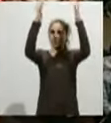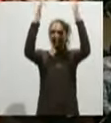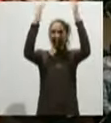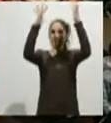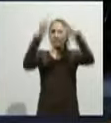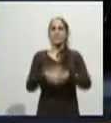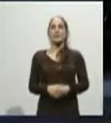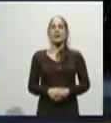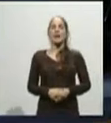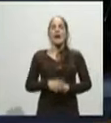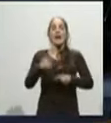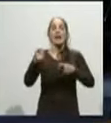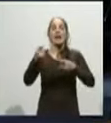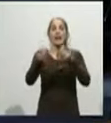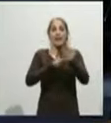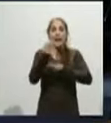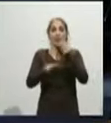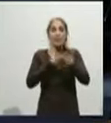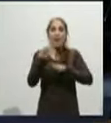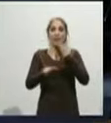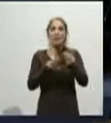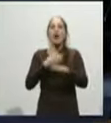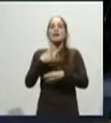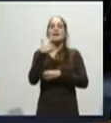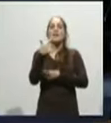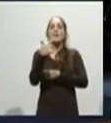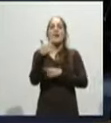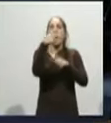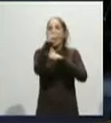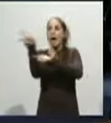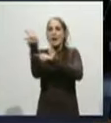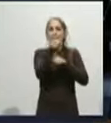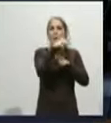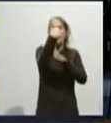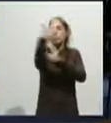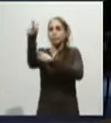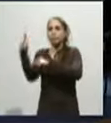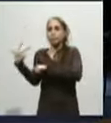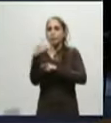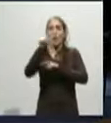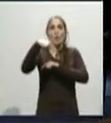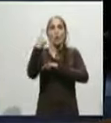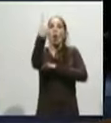La realización, cuando están en casa, la persona que hace que todas las cámaras se ubiquen y que al final se vea una sola